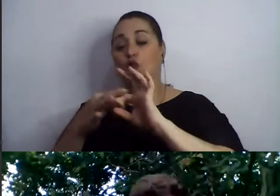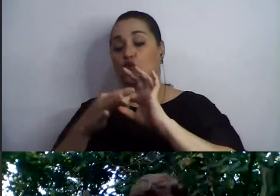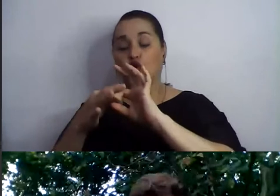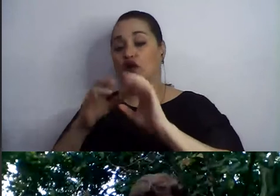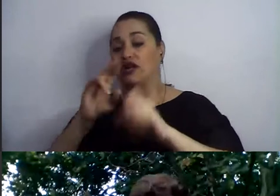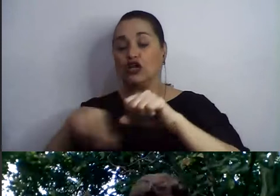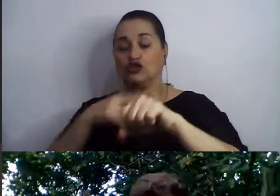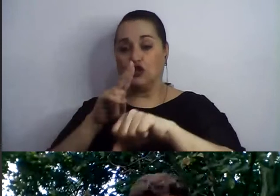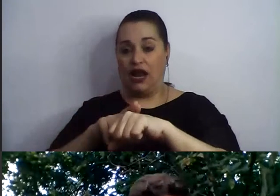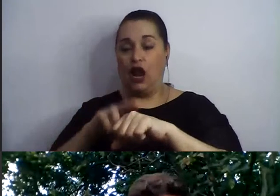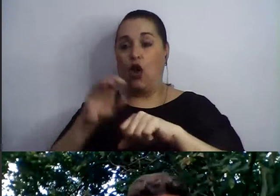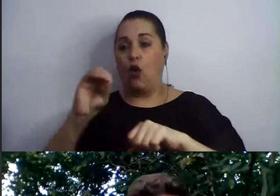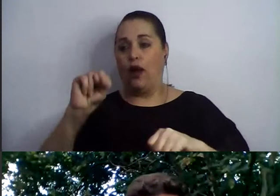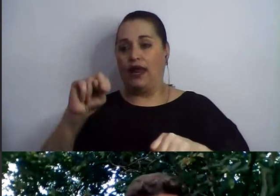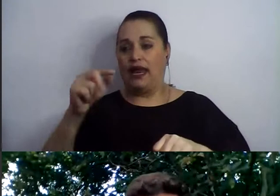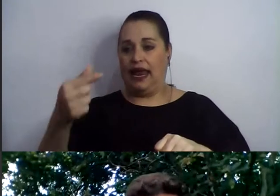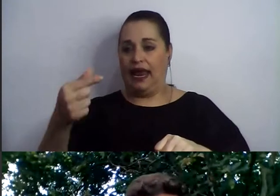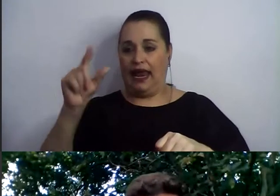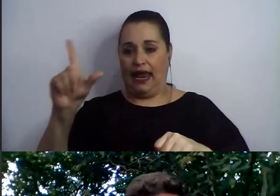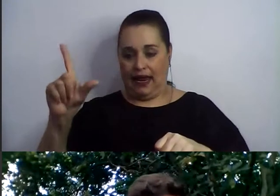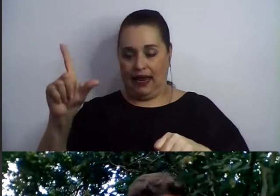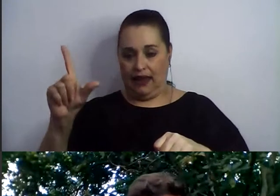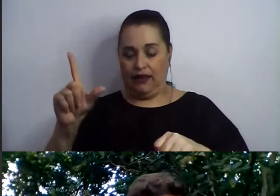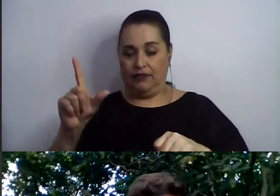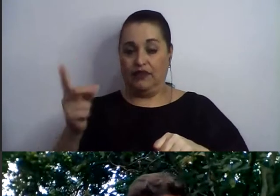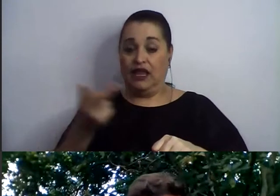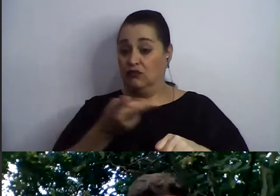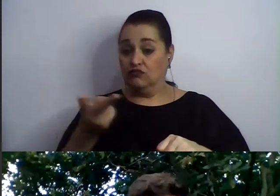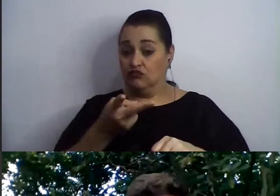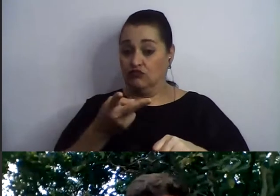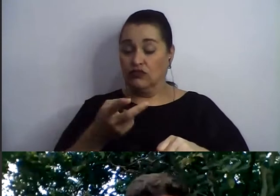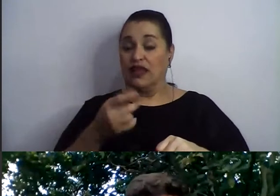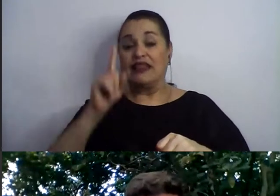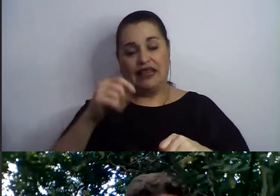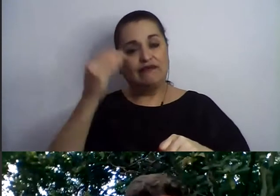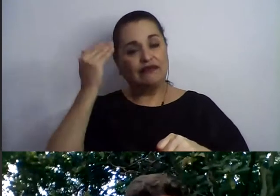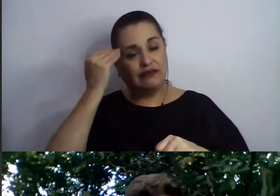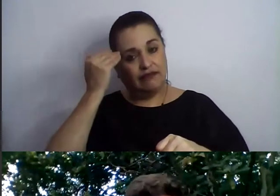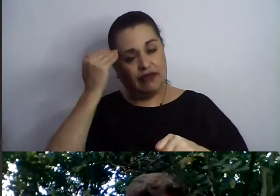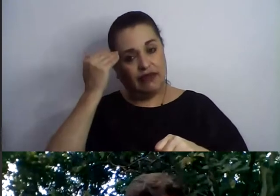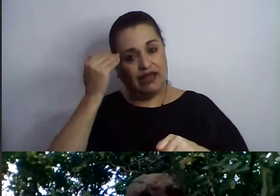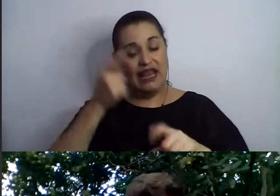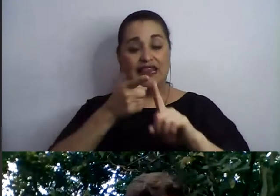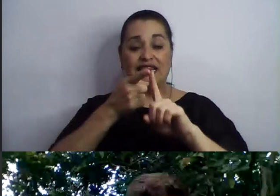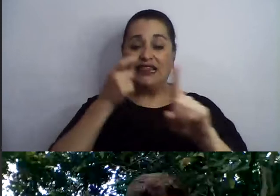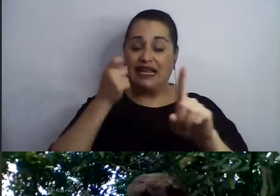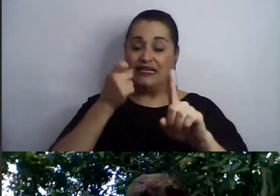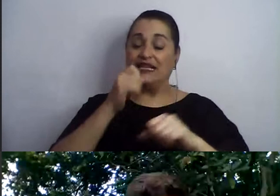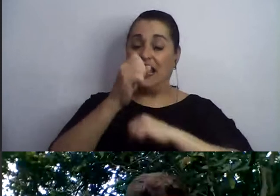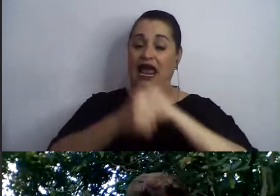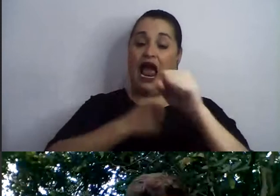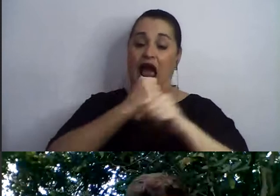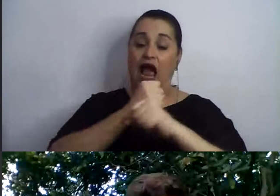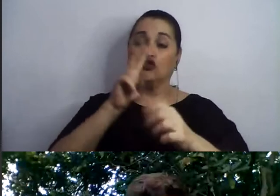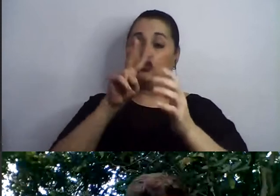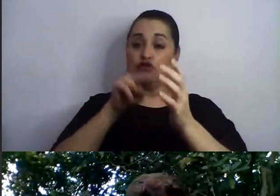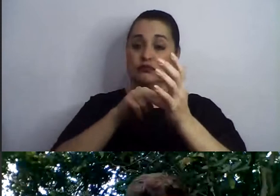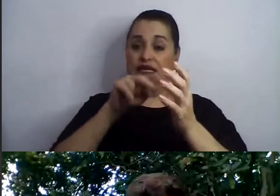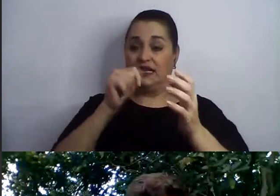la UNGL entonces hay que hacer una consideración desde el año 2017 si no